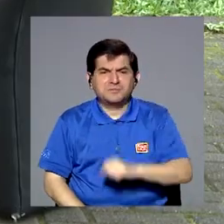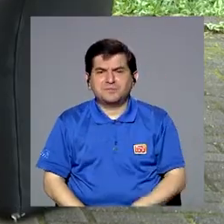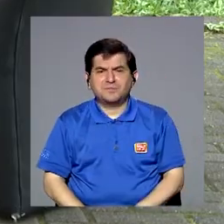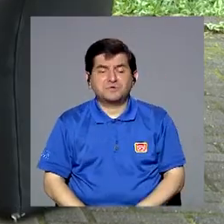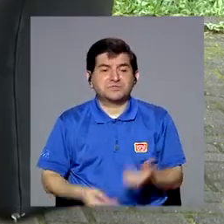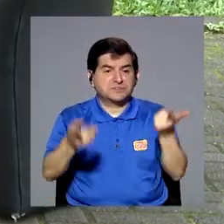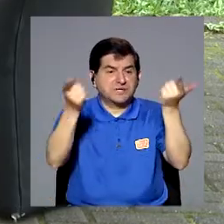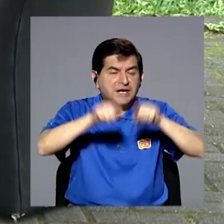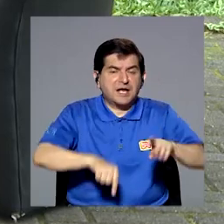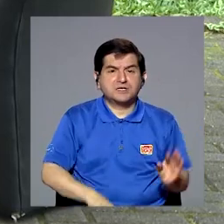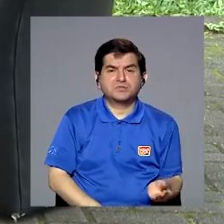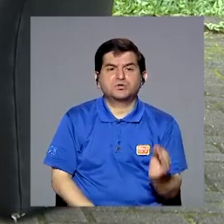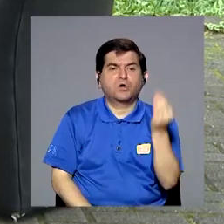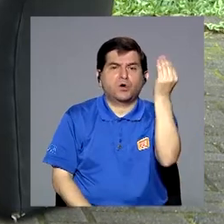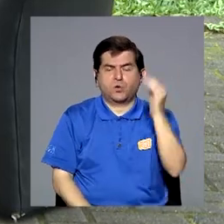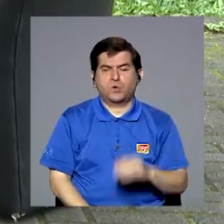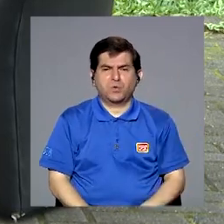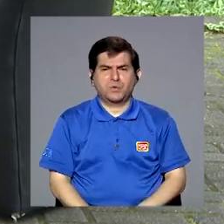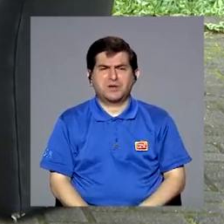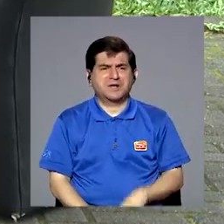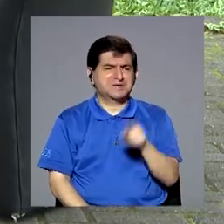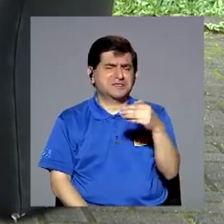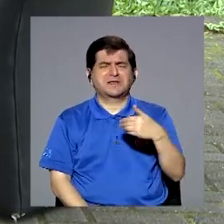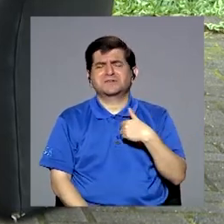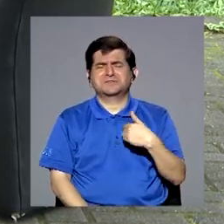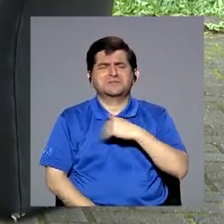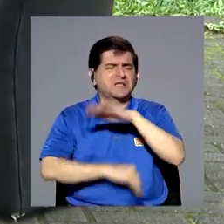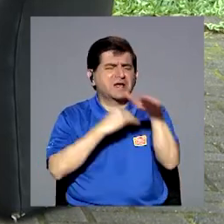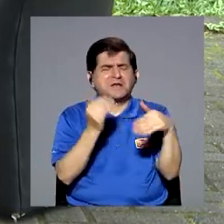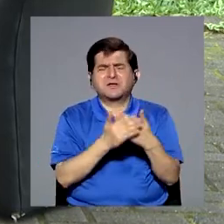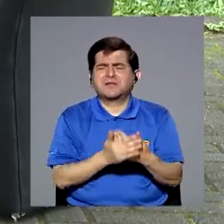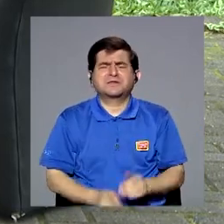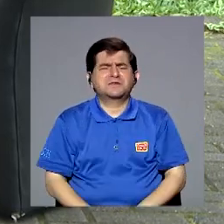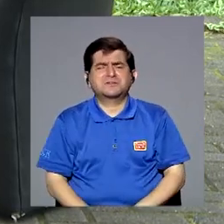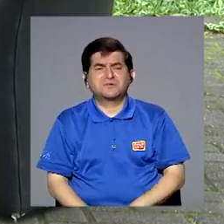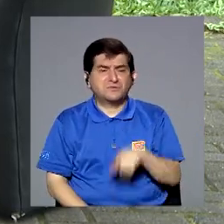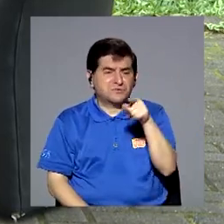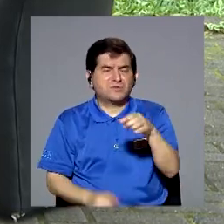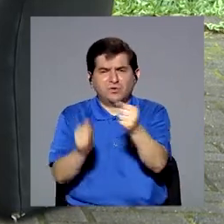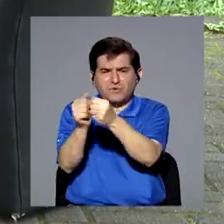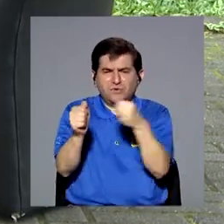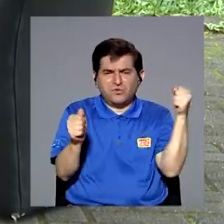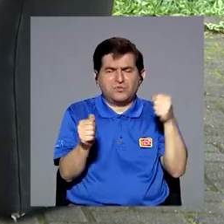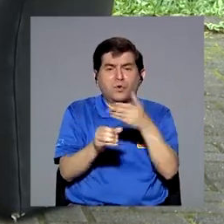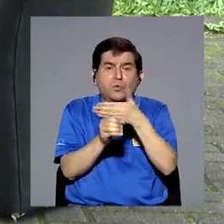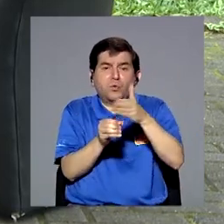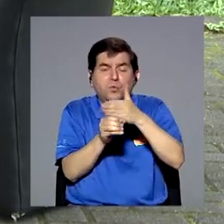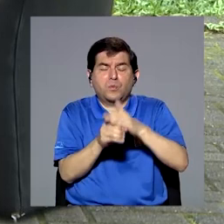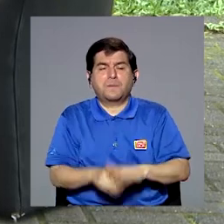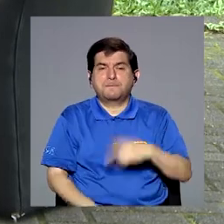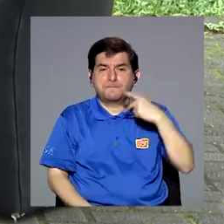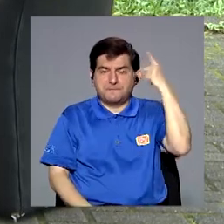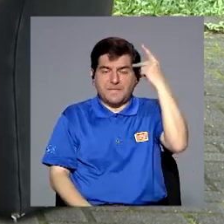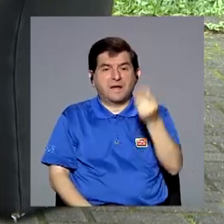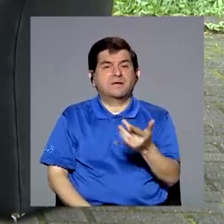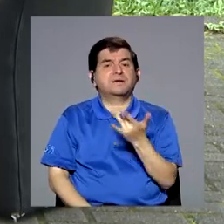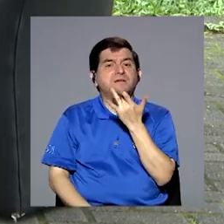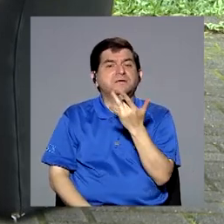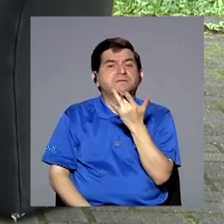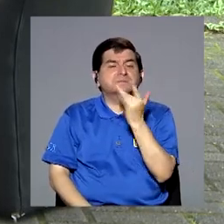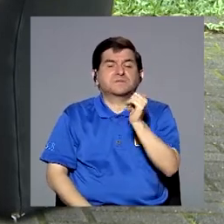conocemos de casos de chicos que les llenan la refrigeradora de cervezas porque tal vez los padres prefieren